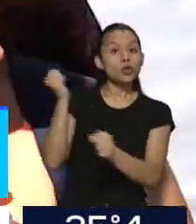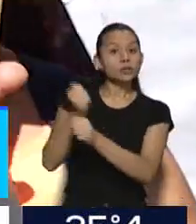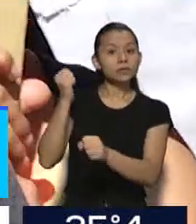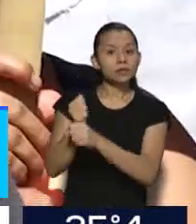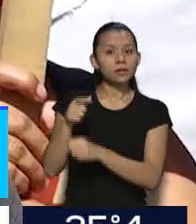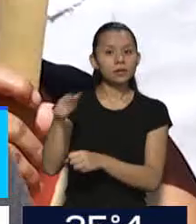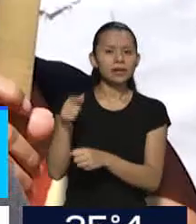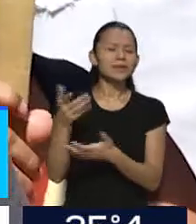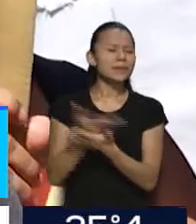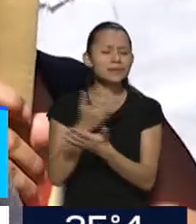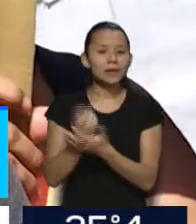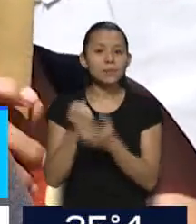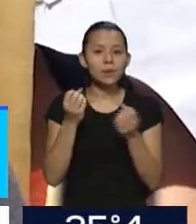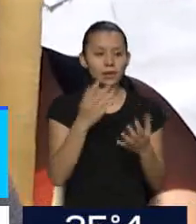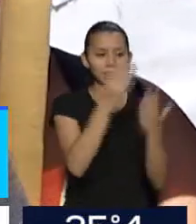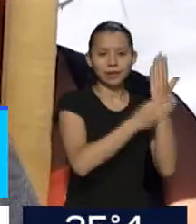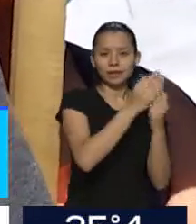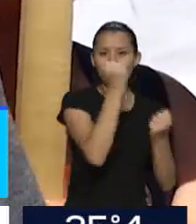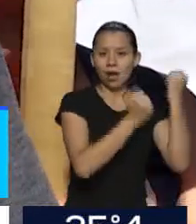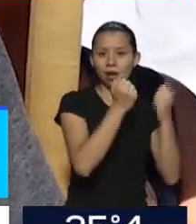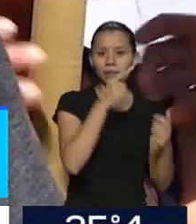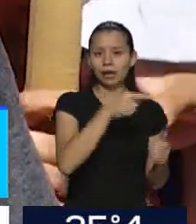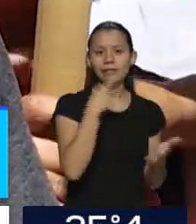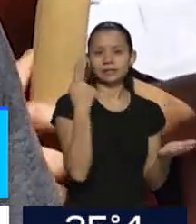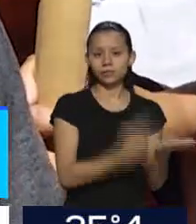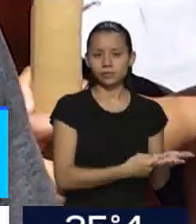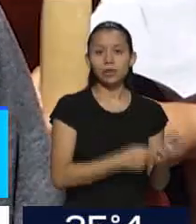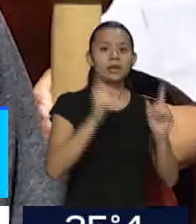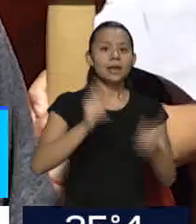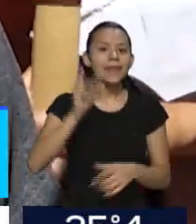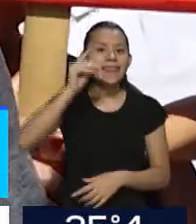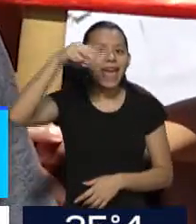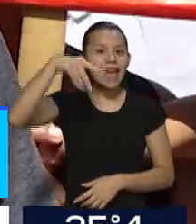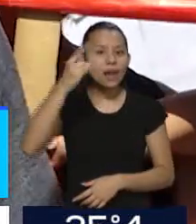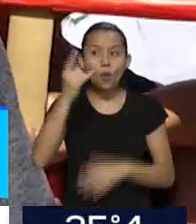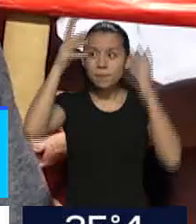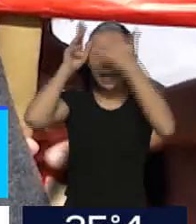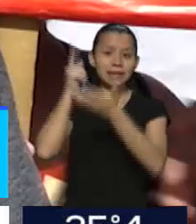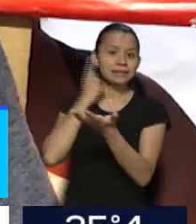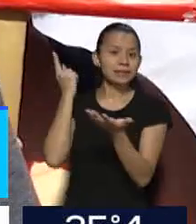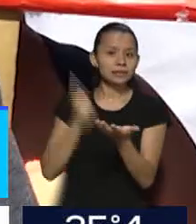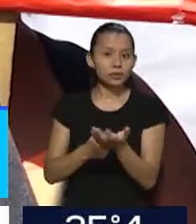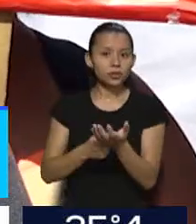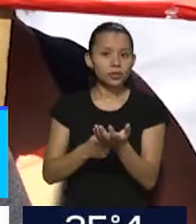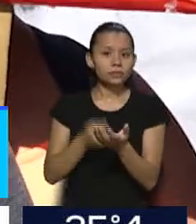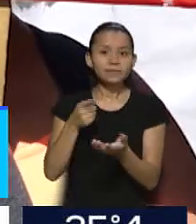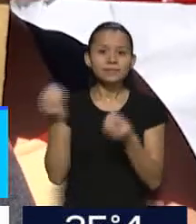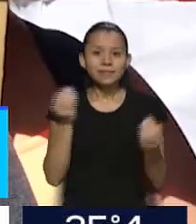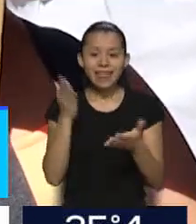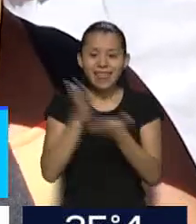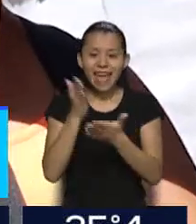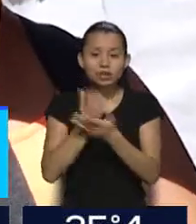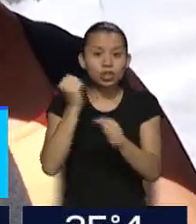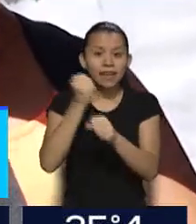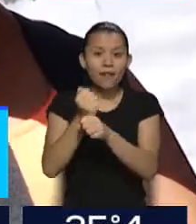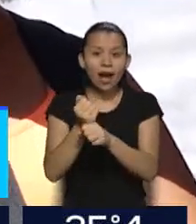Caputo y que también van a sufrir ahora con este nuevo DNU que ha metido el nuevo presidente Javier Milei, que consiste en retroceder en derechos laborales,